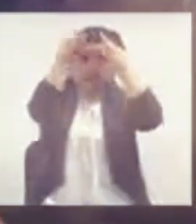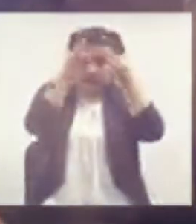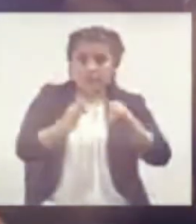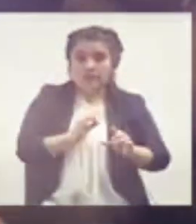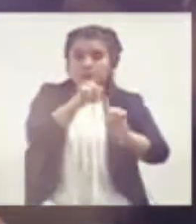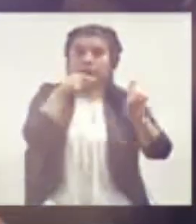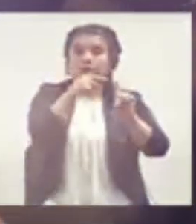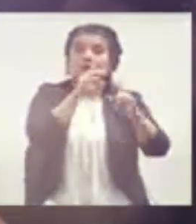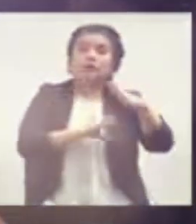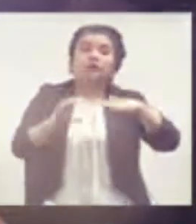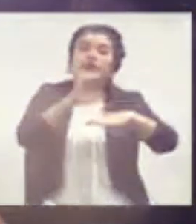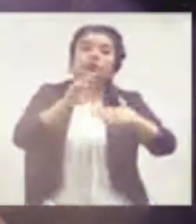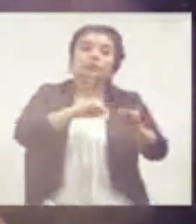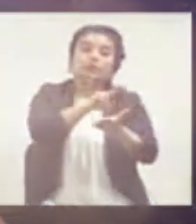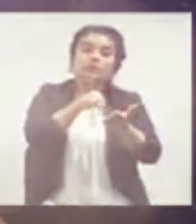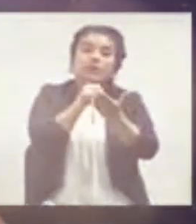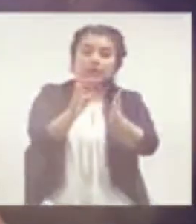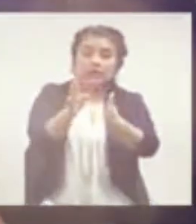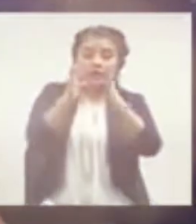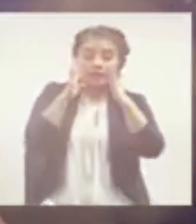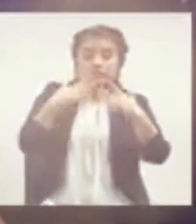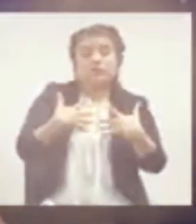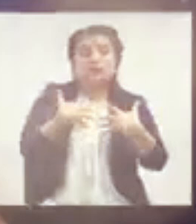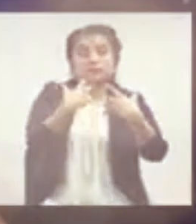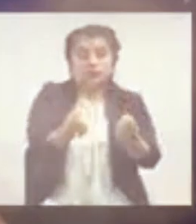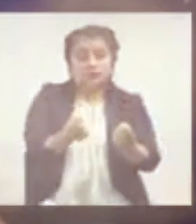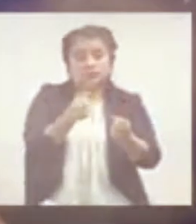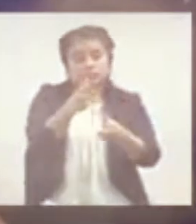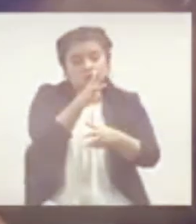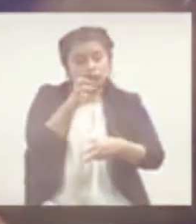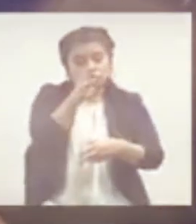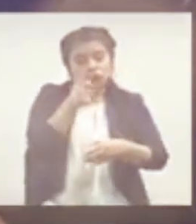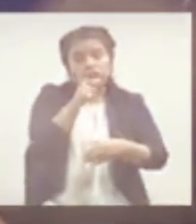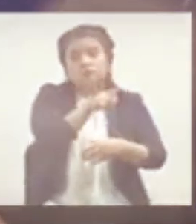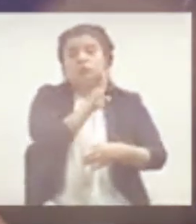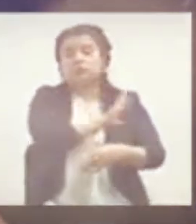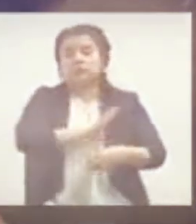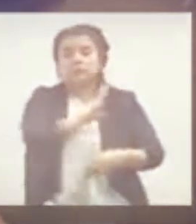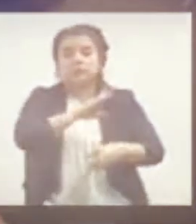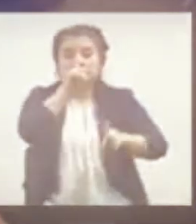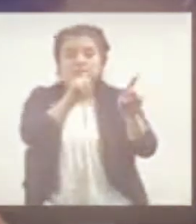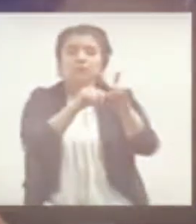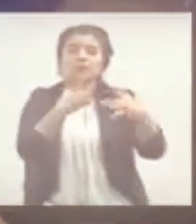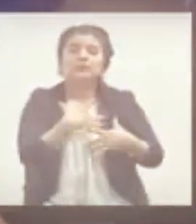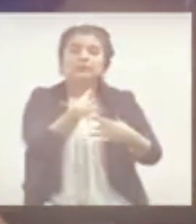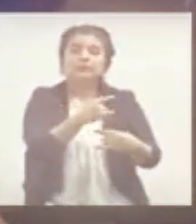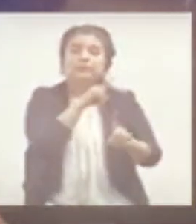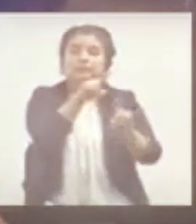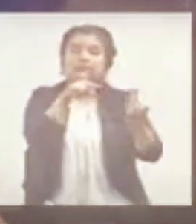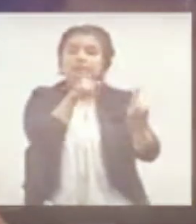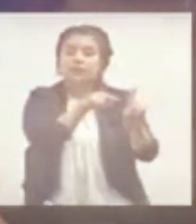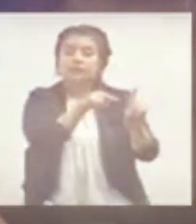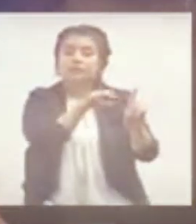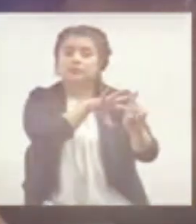en el Consejo Nacional de Salud atenderán exclusivamente a velar por dichos fines sin ser influidos por los intereses de sectores